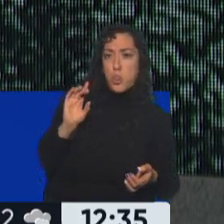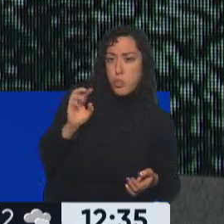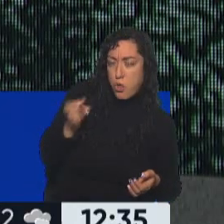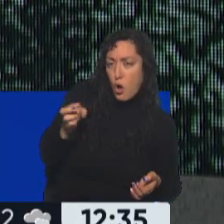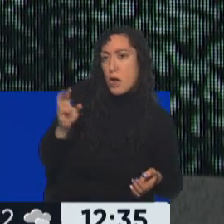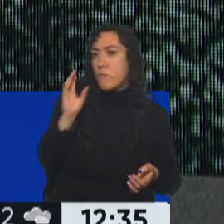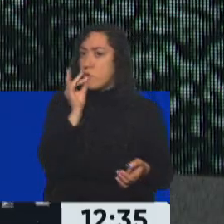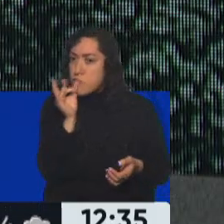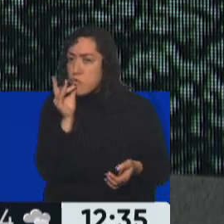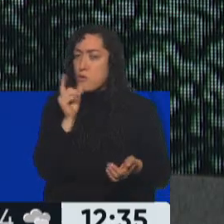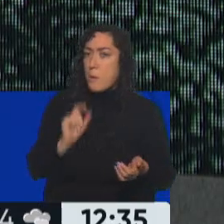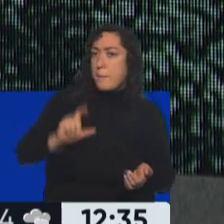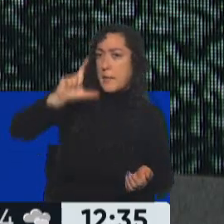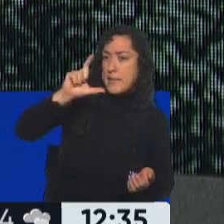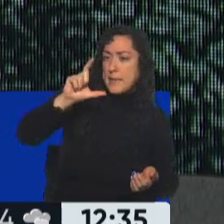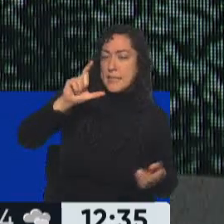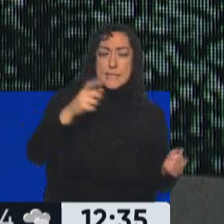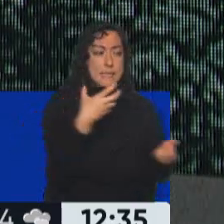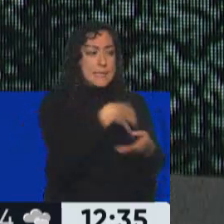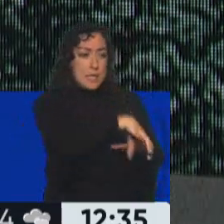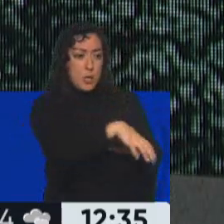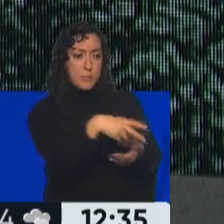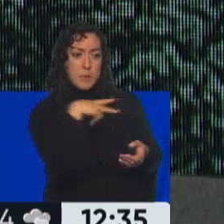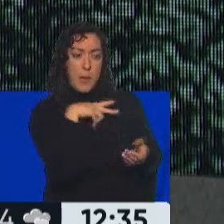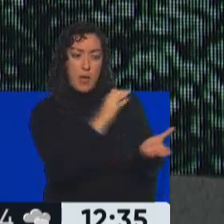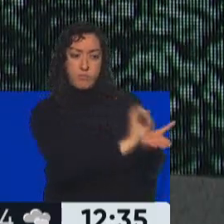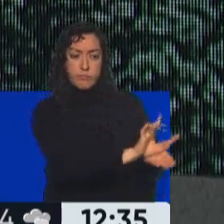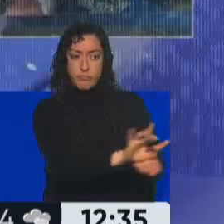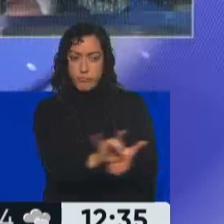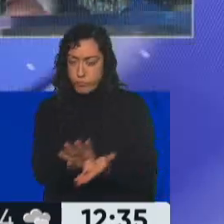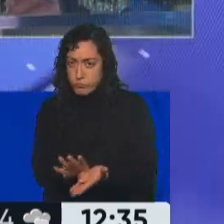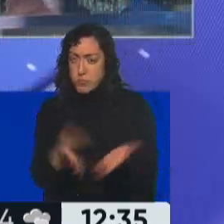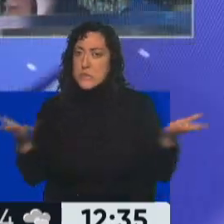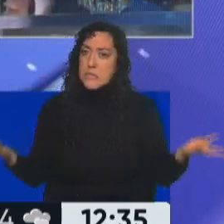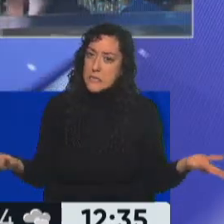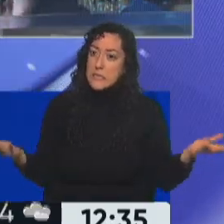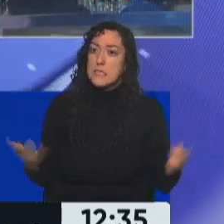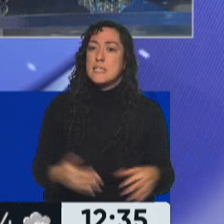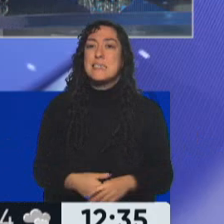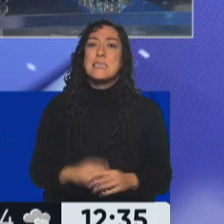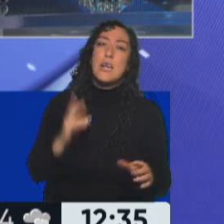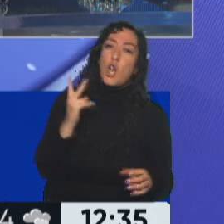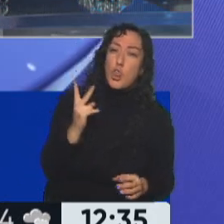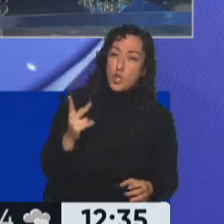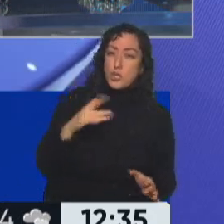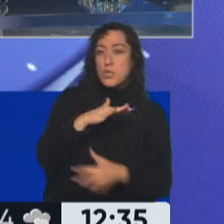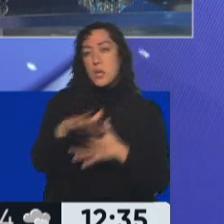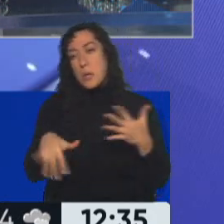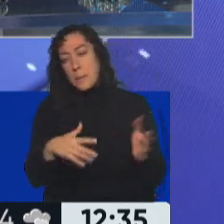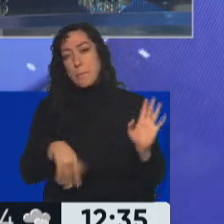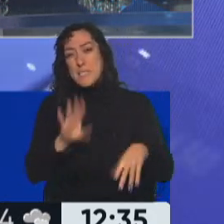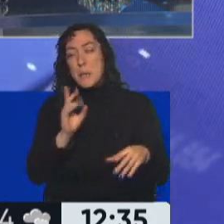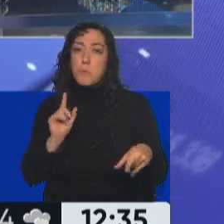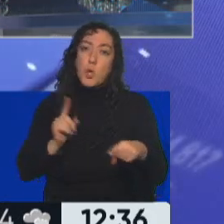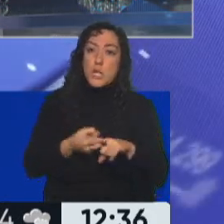sector privado que despide. ¿Es económico o Claro. político? Claro. No, a ver, es la combinación de las dos, principalmente es político en el sentido